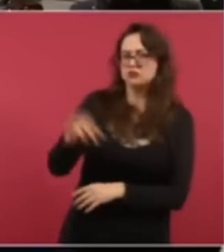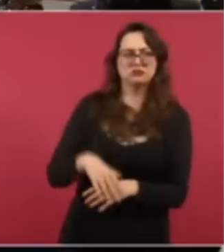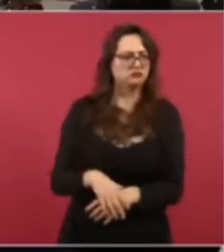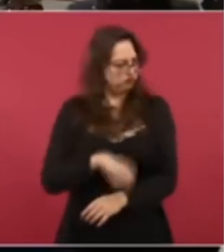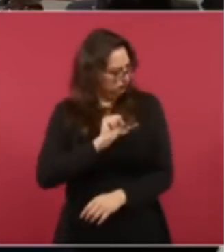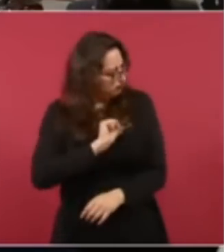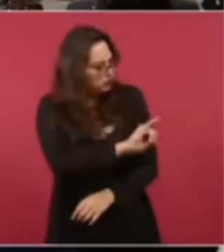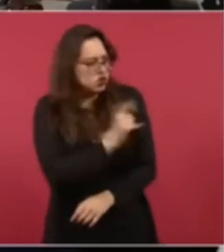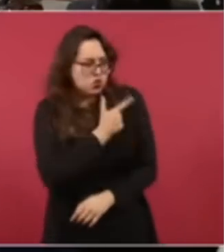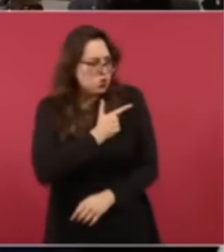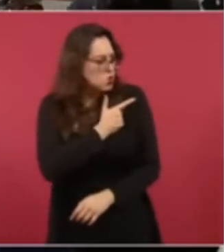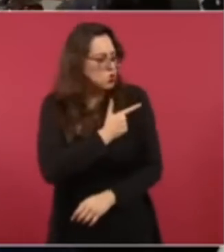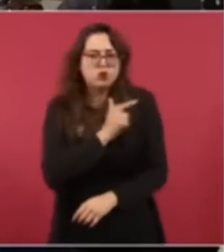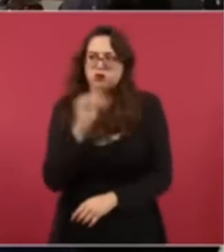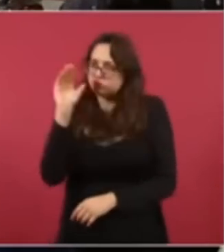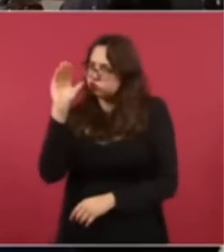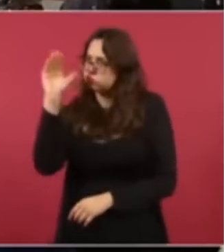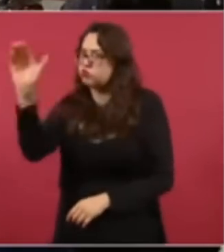lo hice, además que